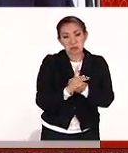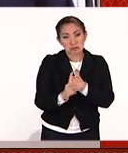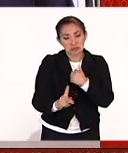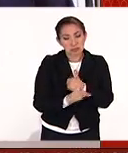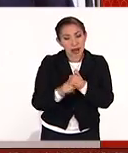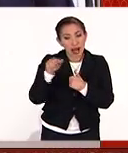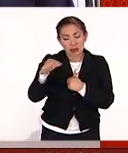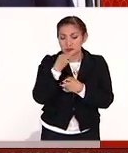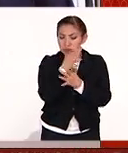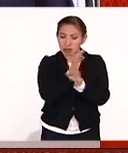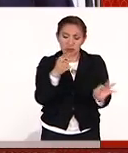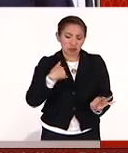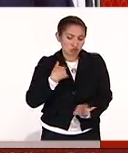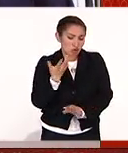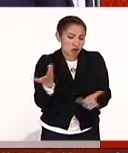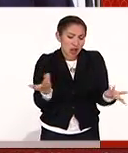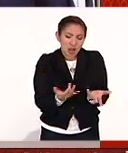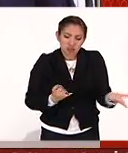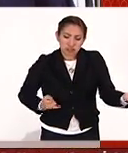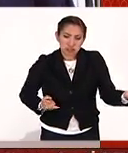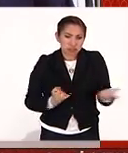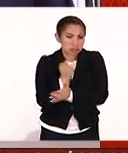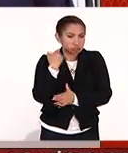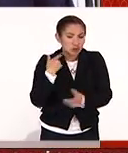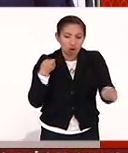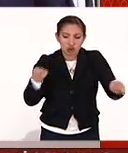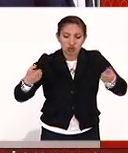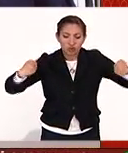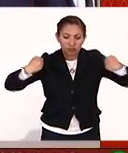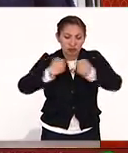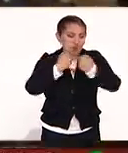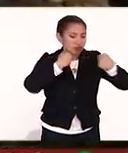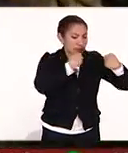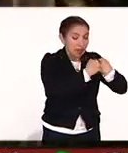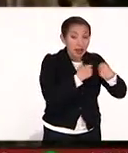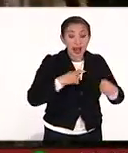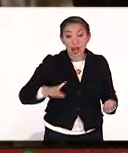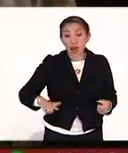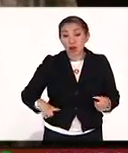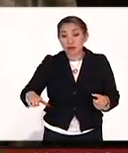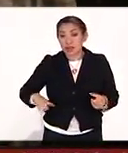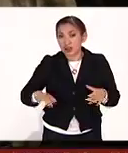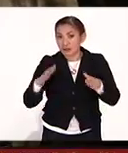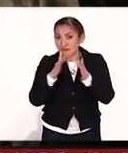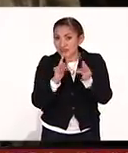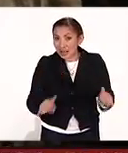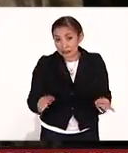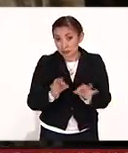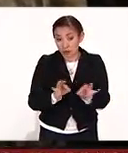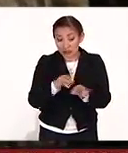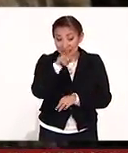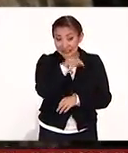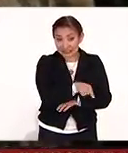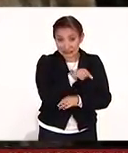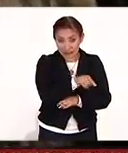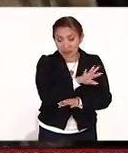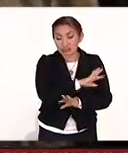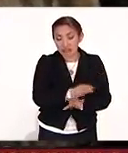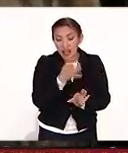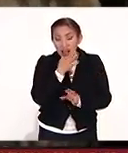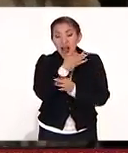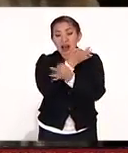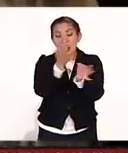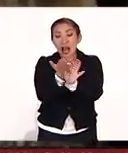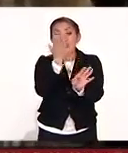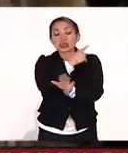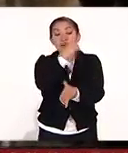de manera unilateral como medida permanente el control de sus fronteras. El gobierno francés, y esto es muy importante, el gobierno francés ya había decretado